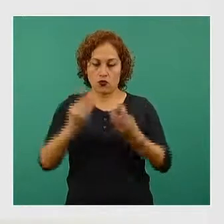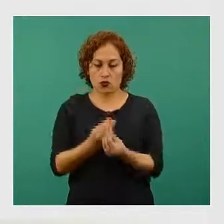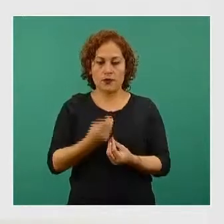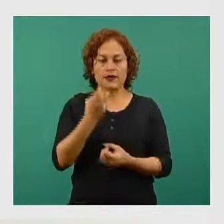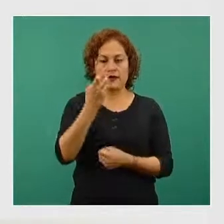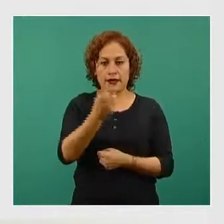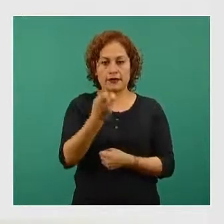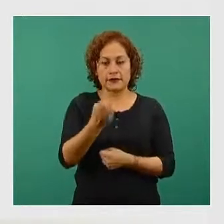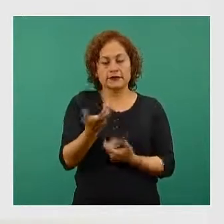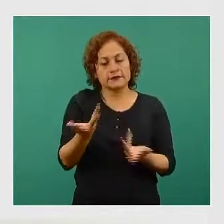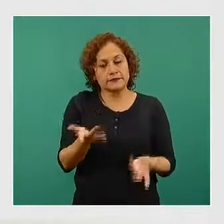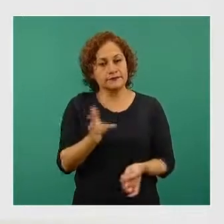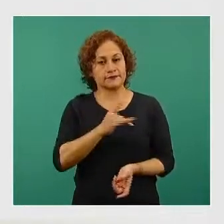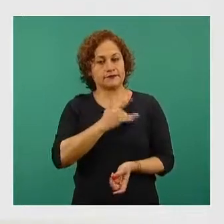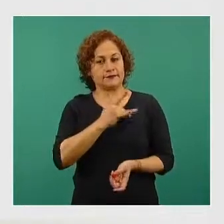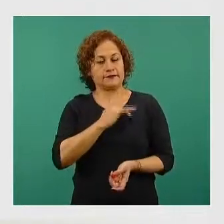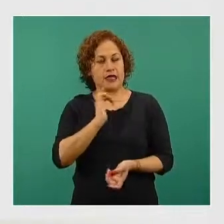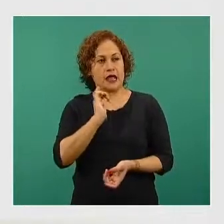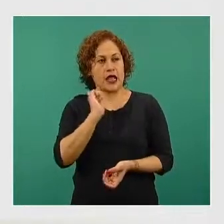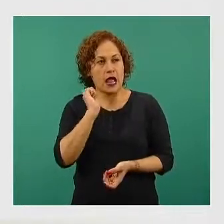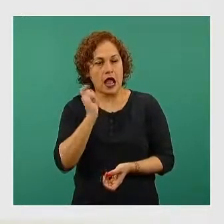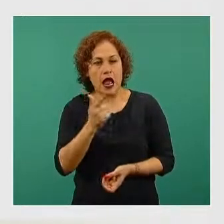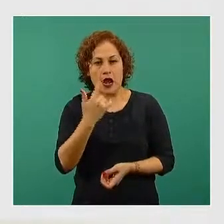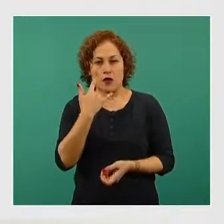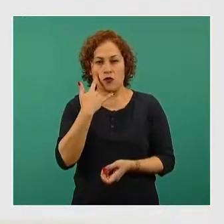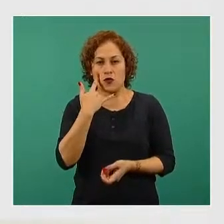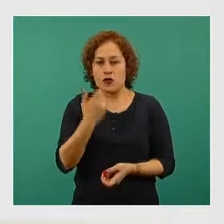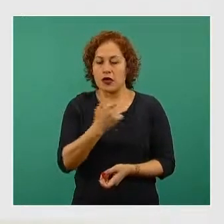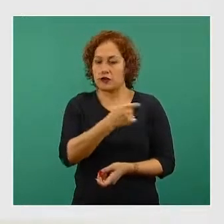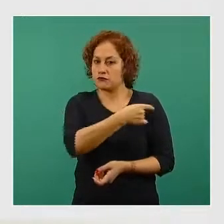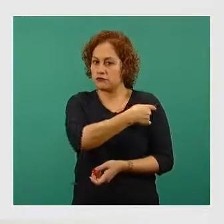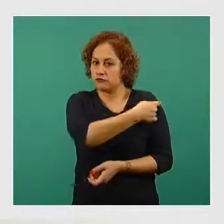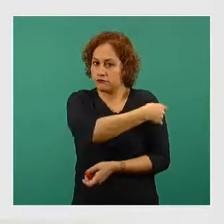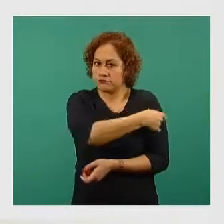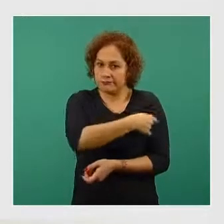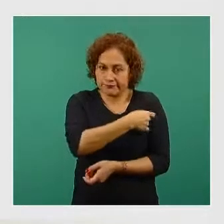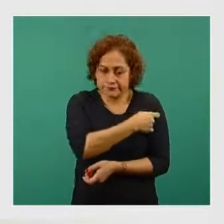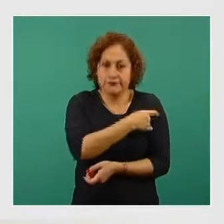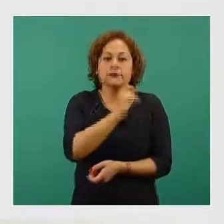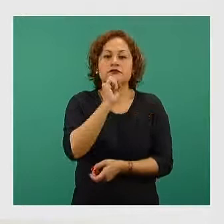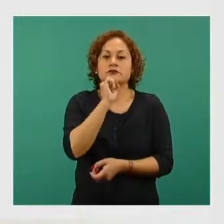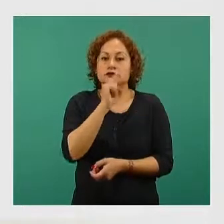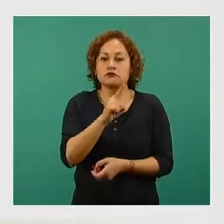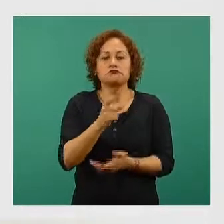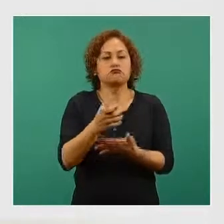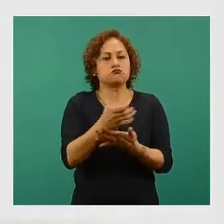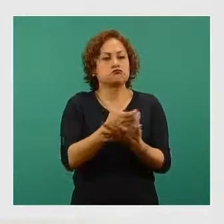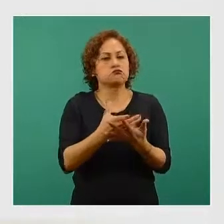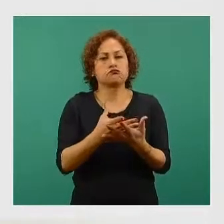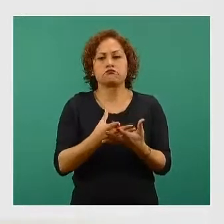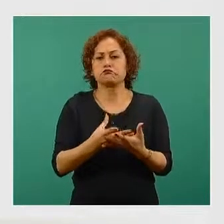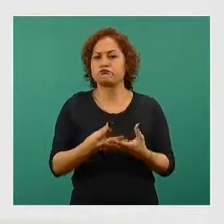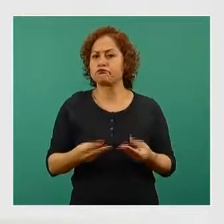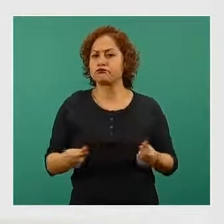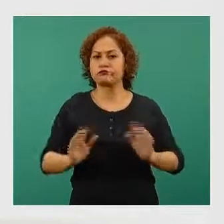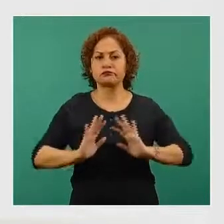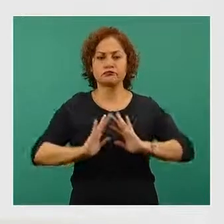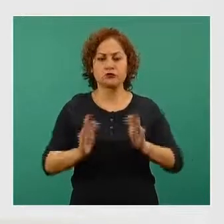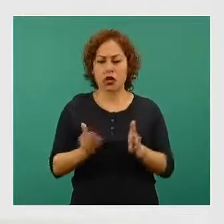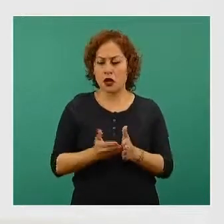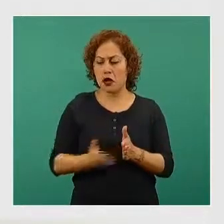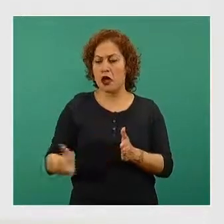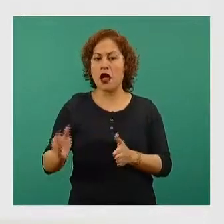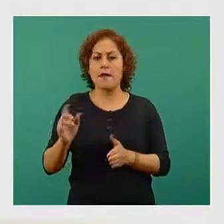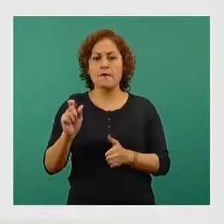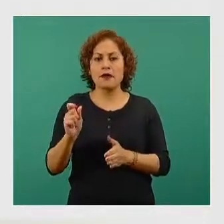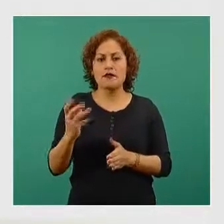Manifestaciones, signos y síntomas locales que además resuelven en las siguientes horas o máximo en las siguientes 24,